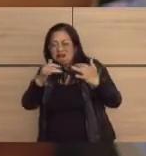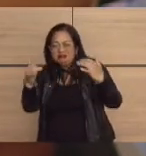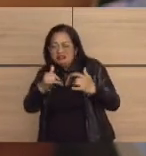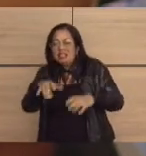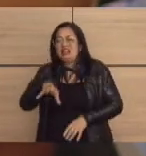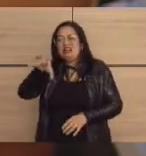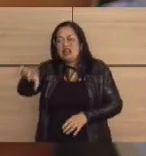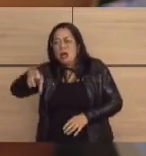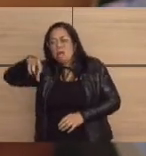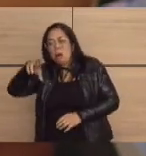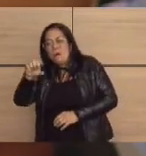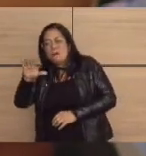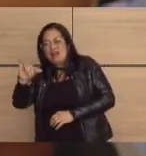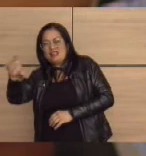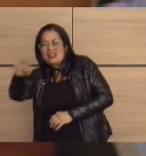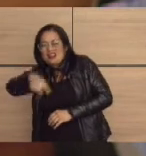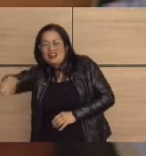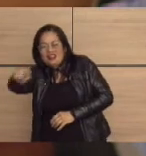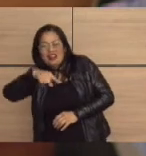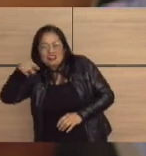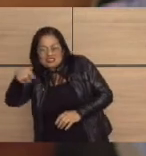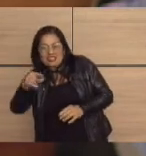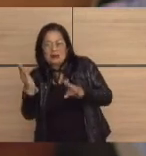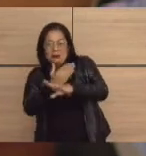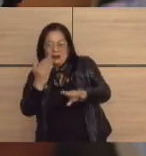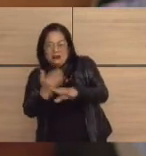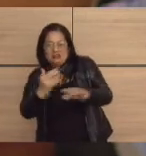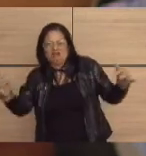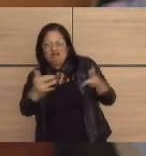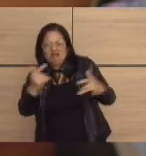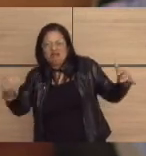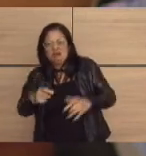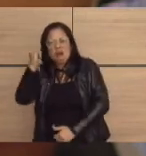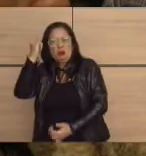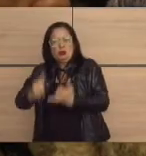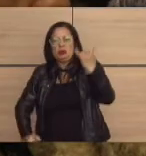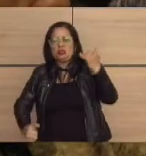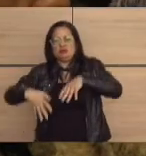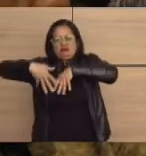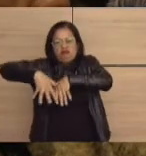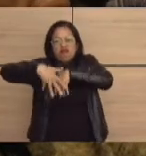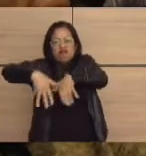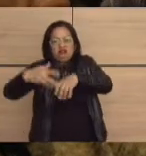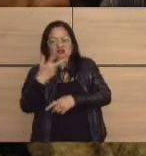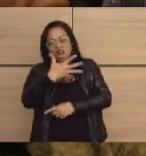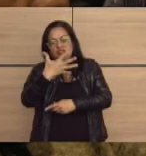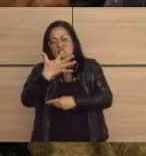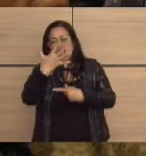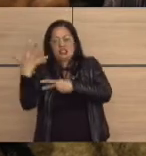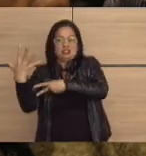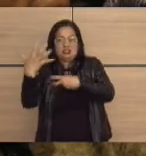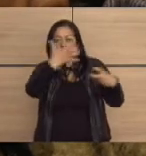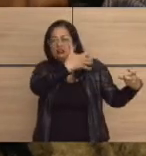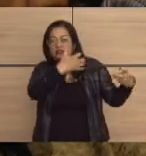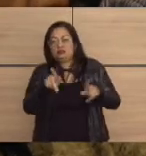Popayán, hubo una masacre de los últimos 700 muchachos que luchaban por esta independencia, porque no había